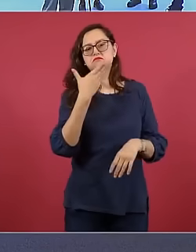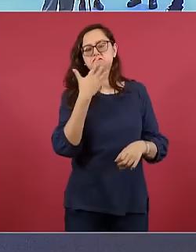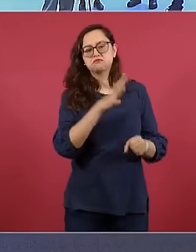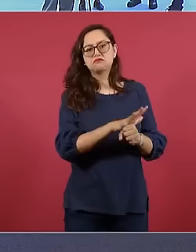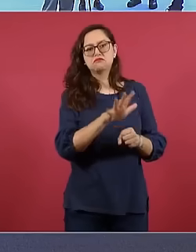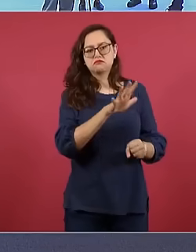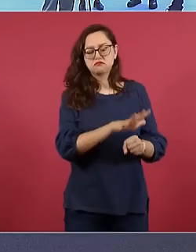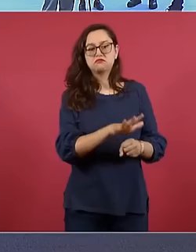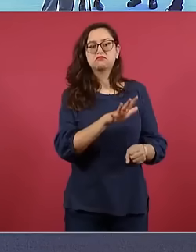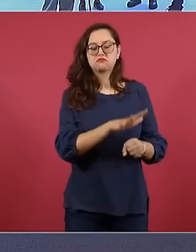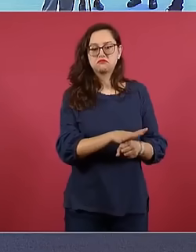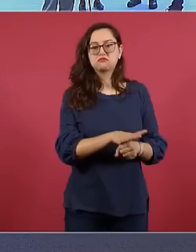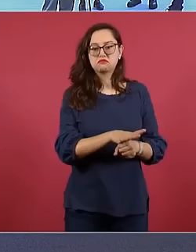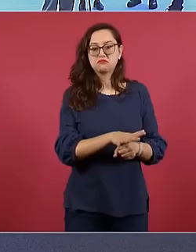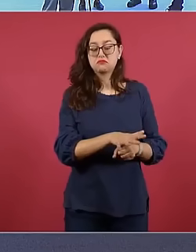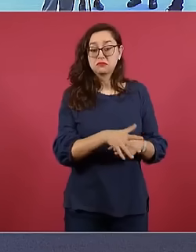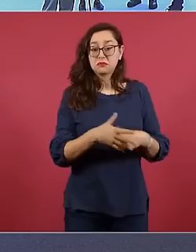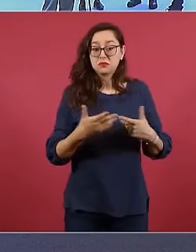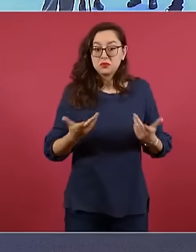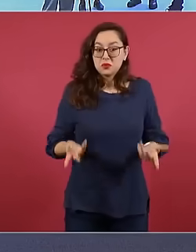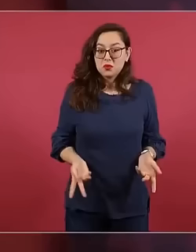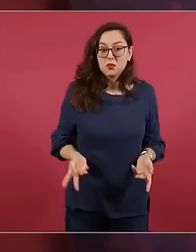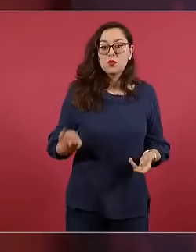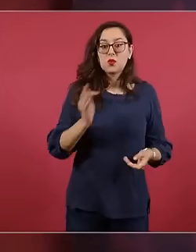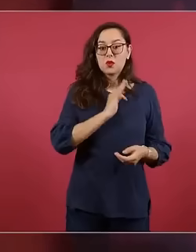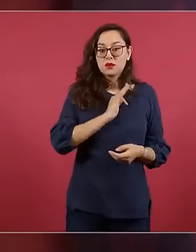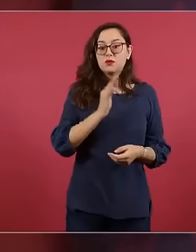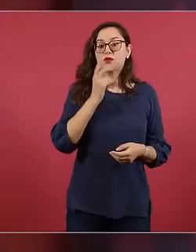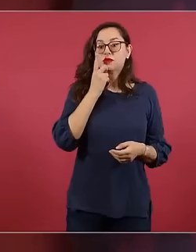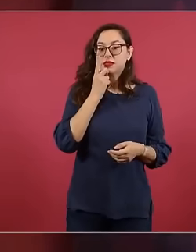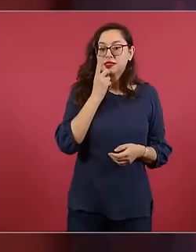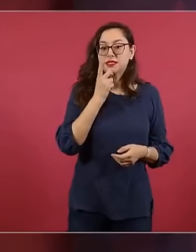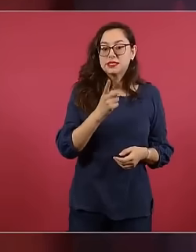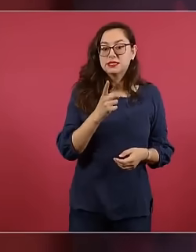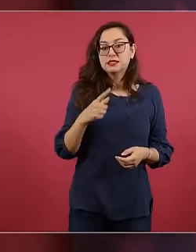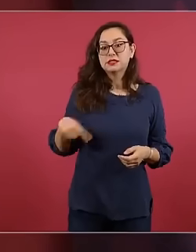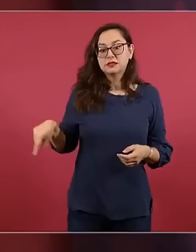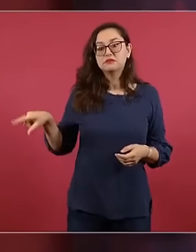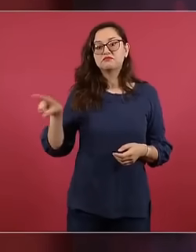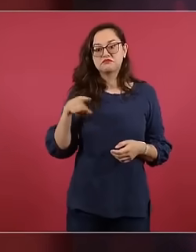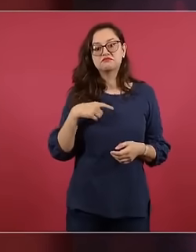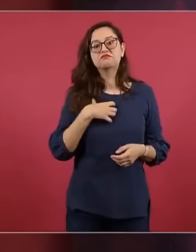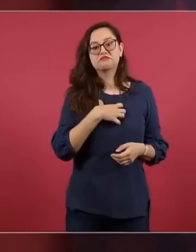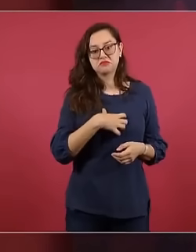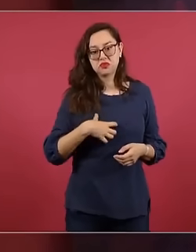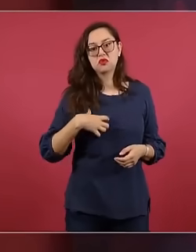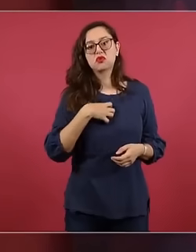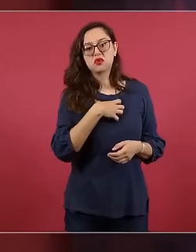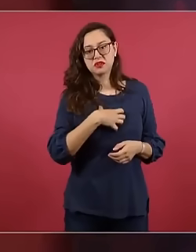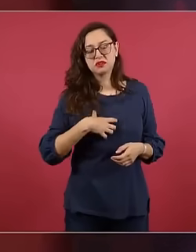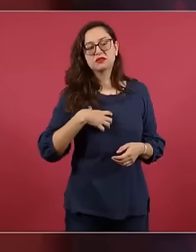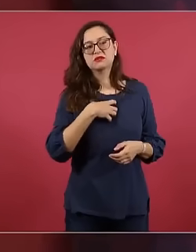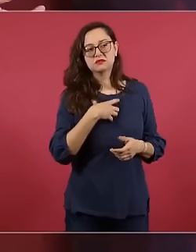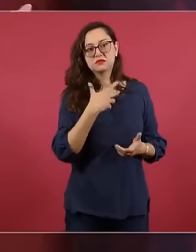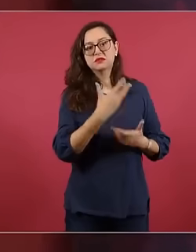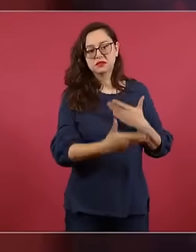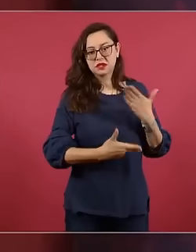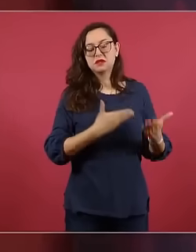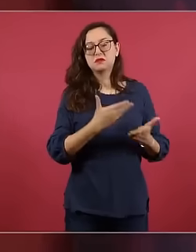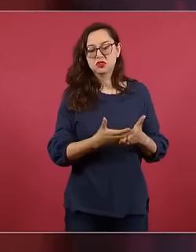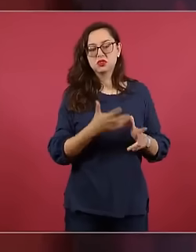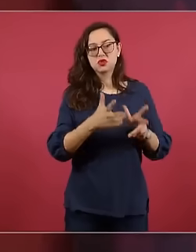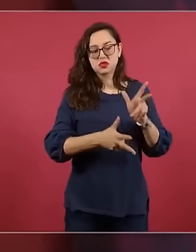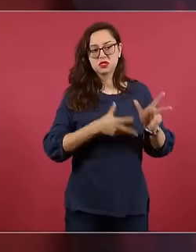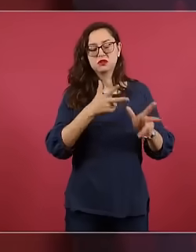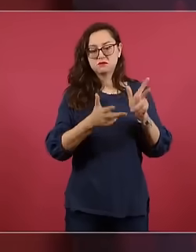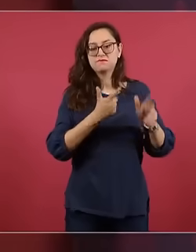es más, podemos decir, esto puede ser un poco subjetivo, pero es real, la gente está muy contenta con el servicio que